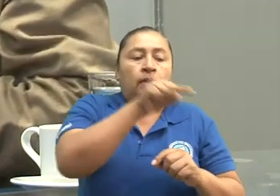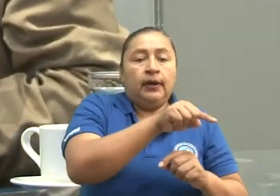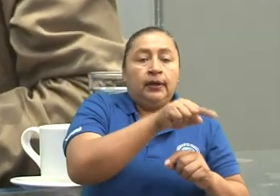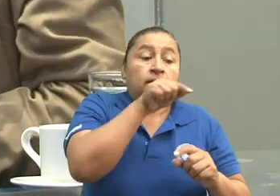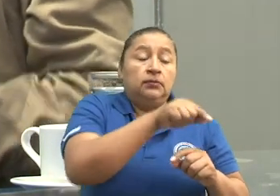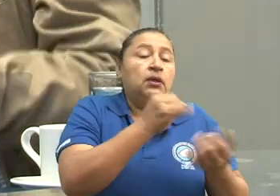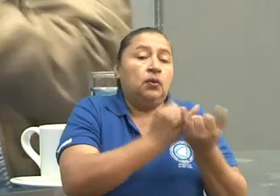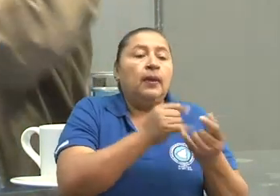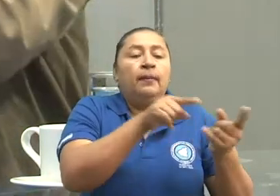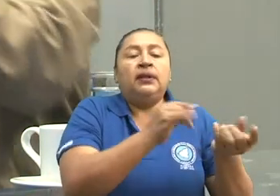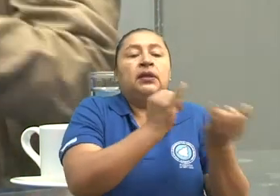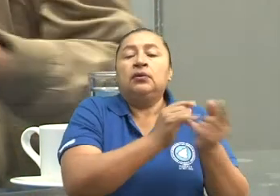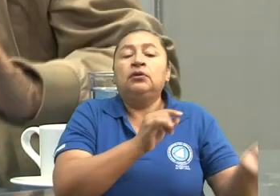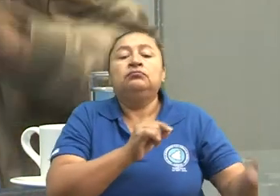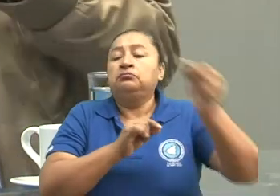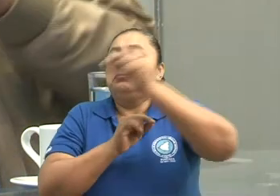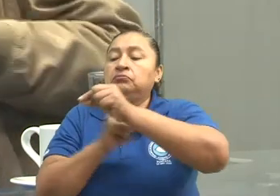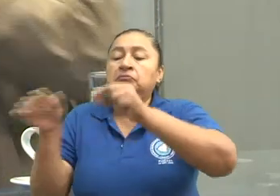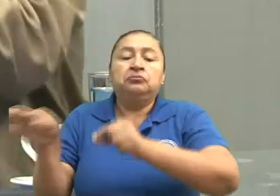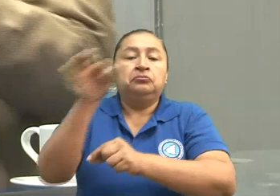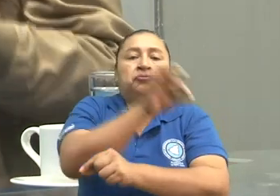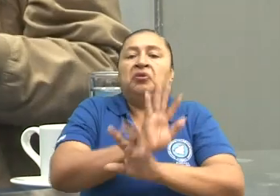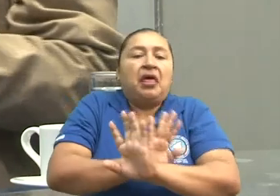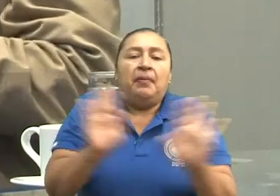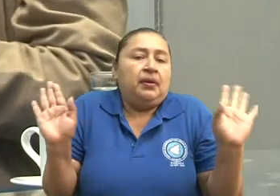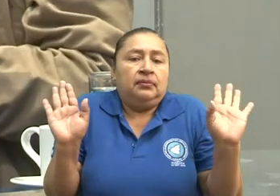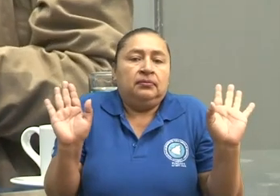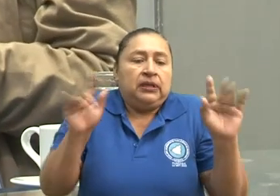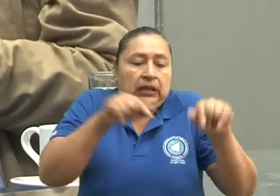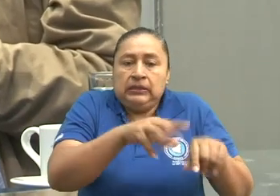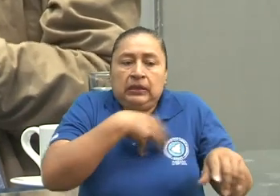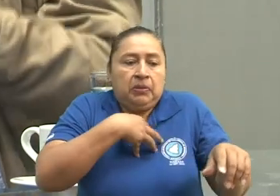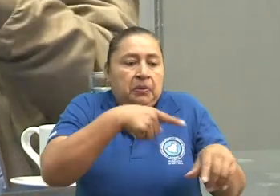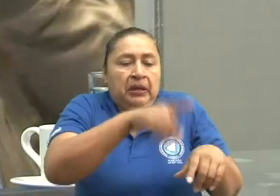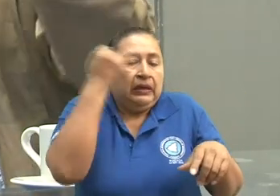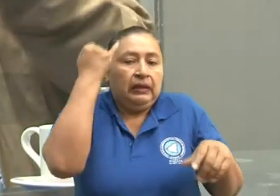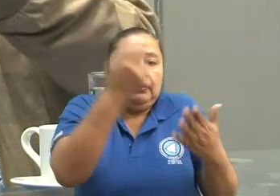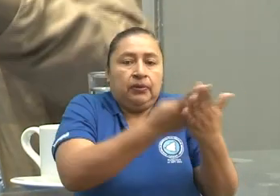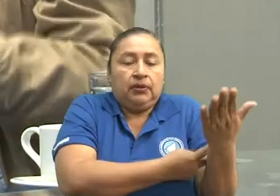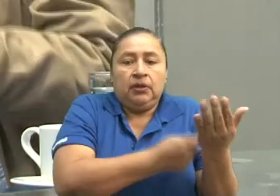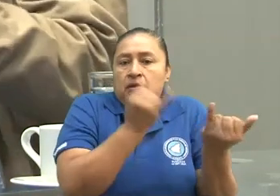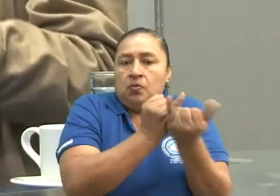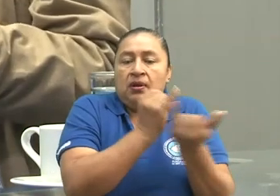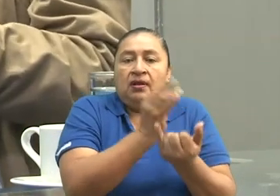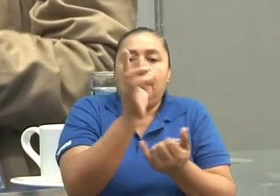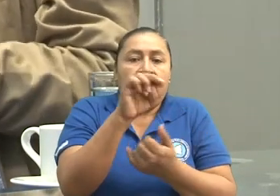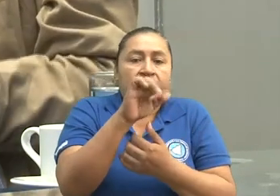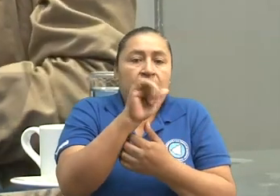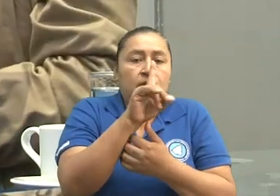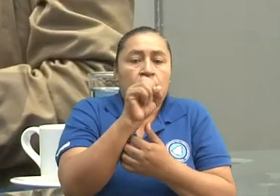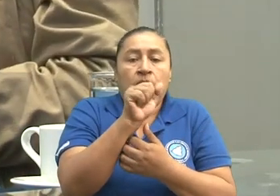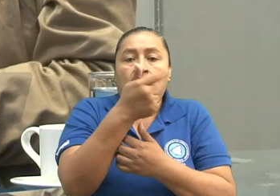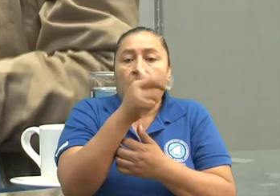sin Somoza. Quítate vos para ponerme yo. Ese era el proyecto tanto de Fernando Agüero con la UNO, con la Unión